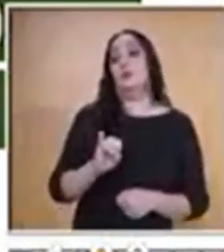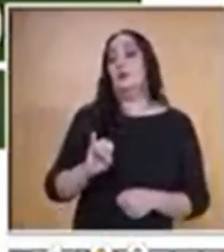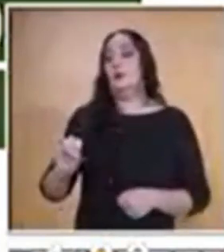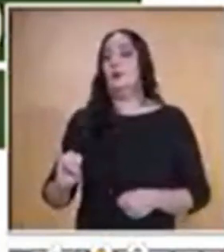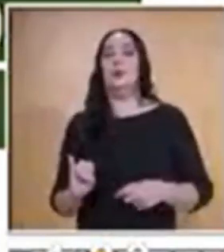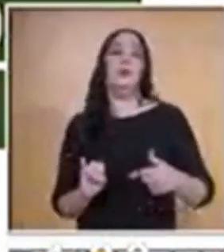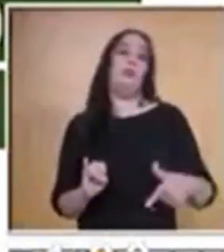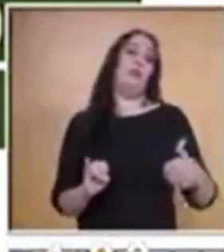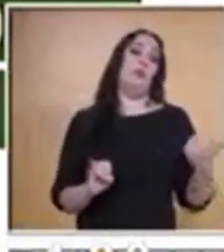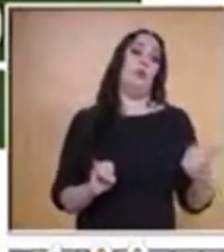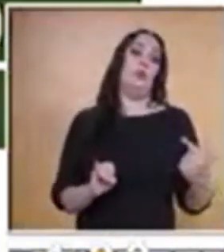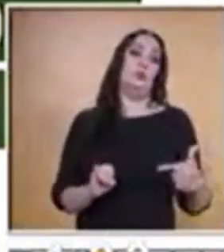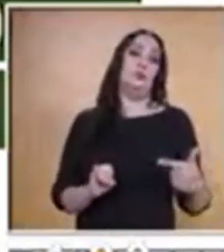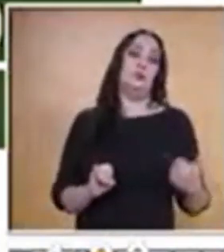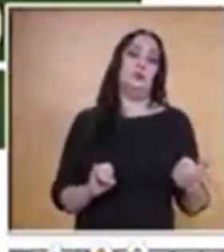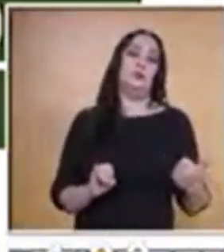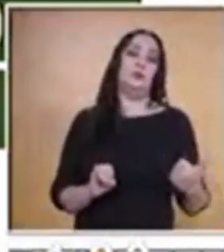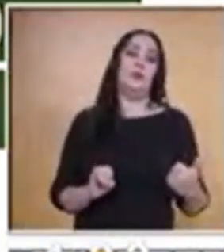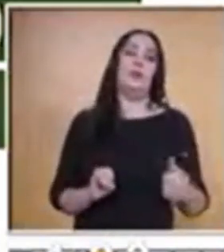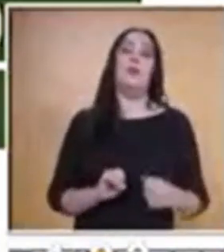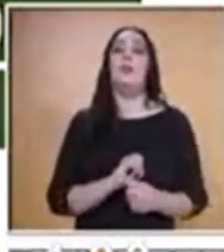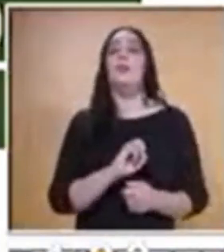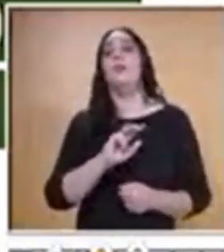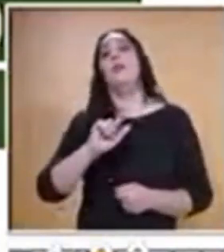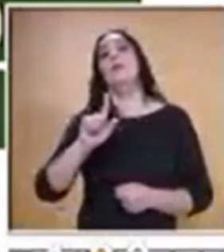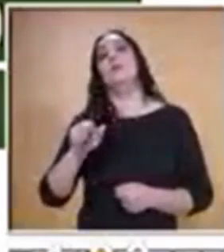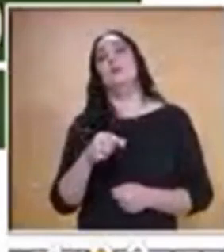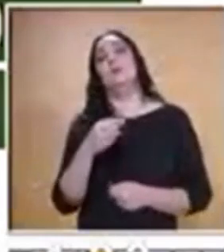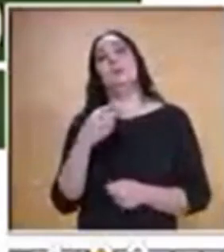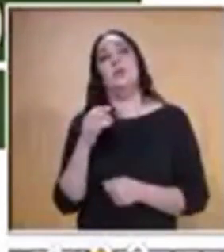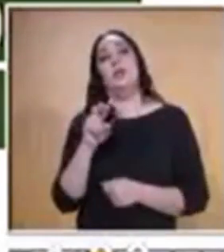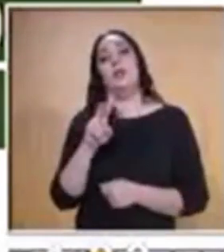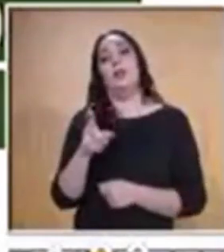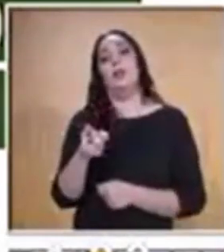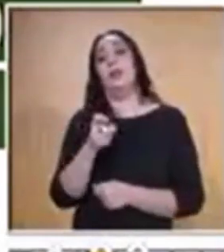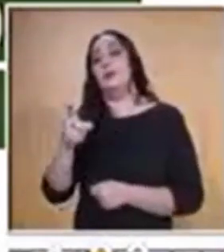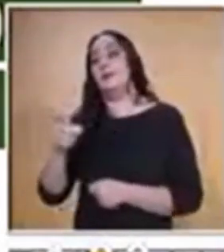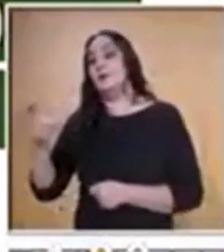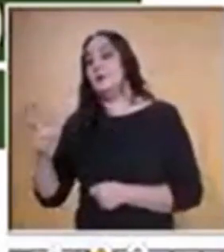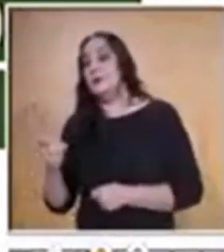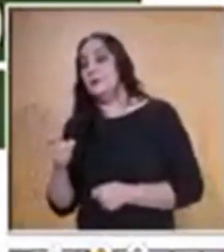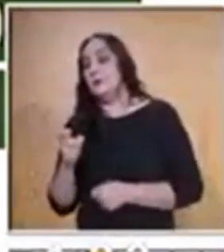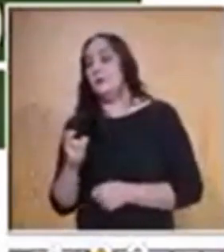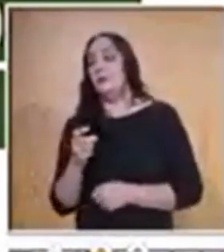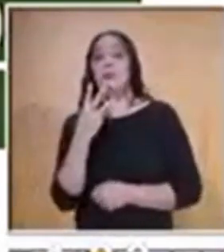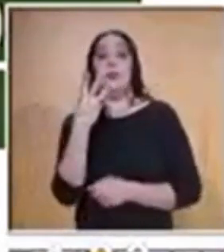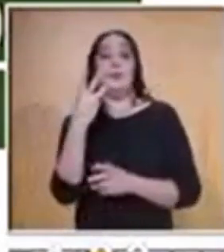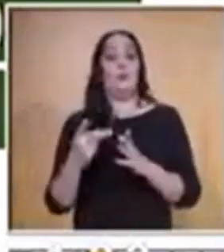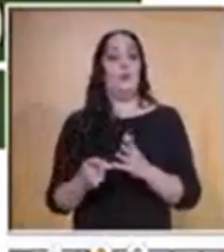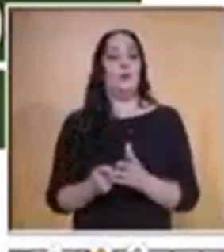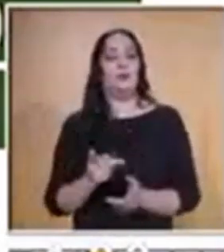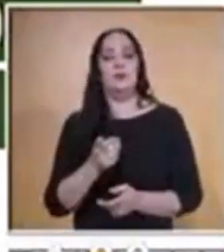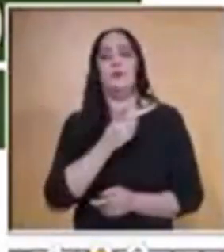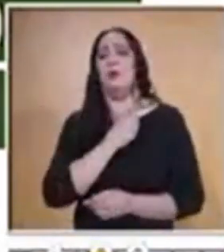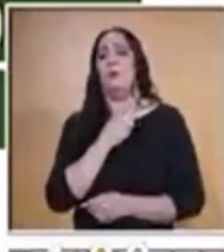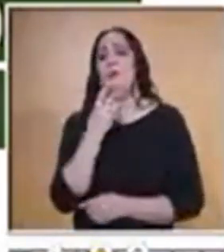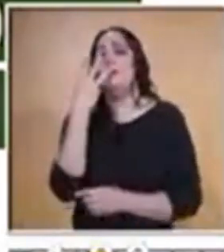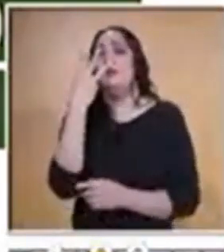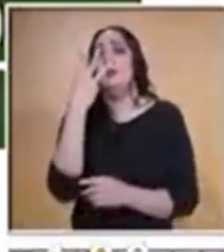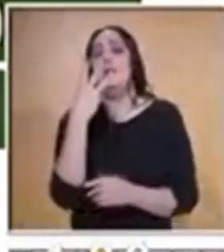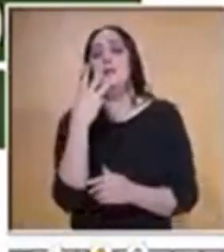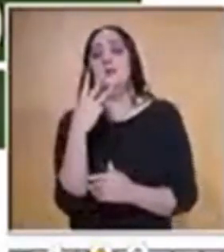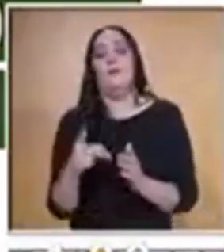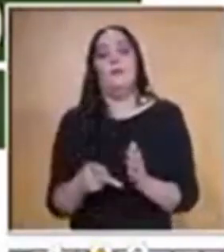2 veces la i. En el cuarto ejercicio son 3 veces la X, recordándoles que solamente se pueden repetir 3